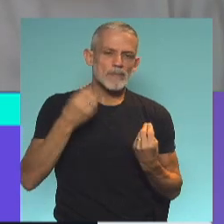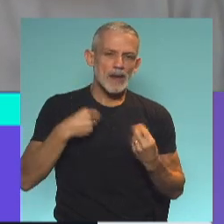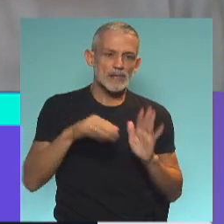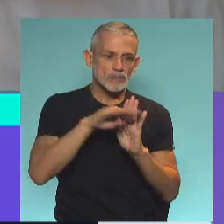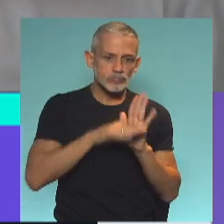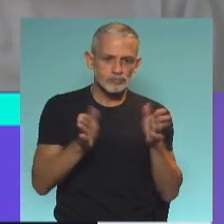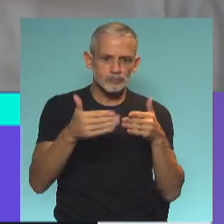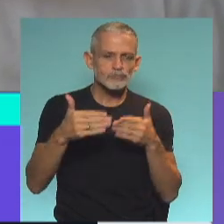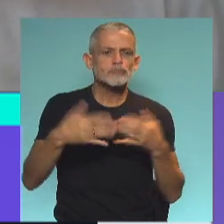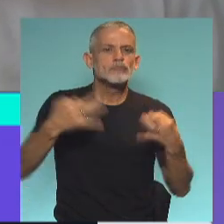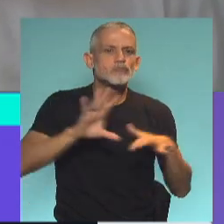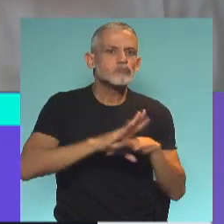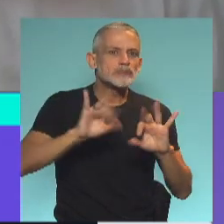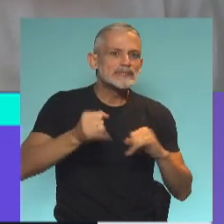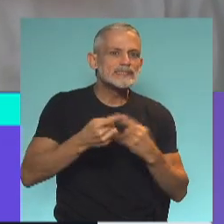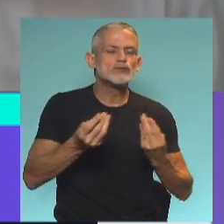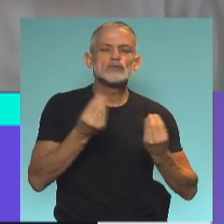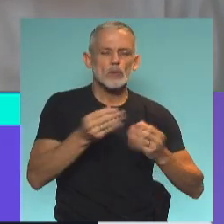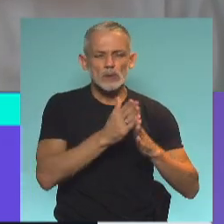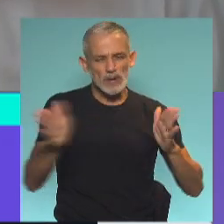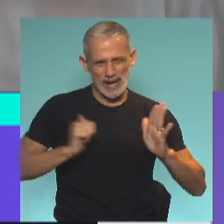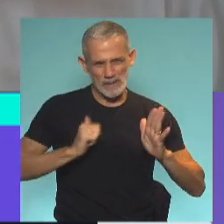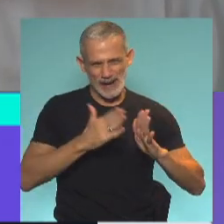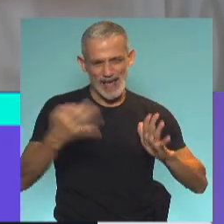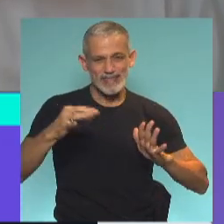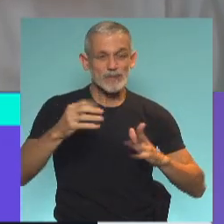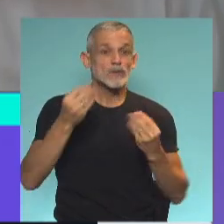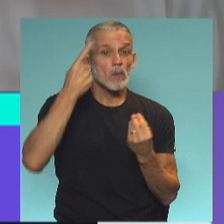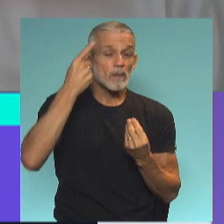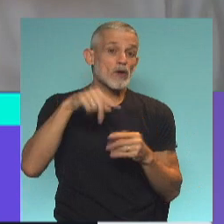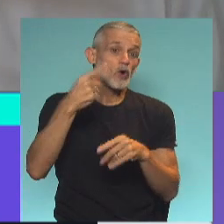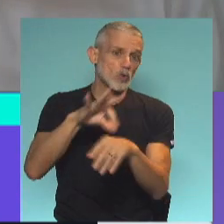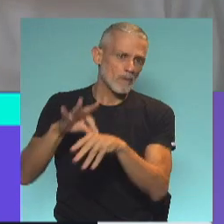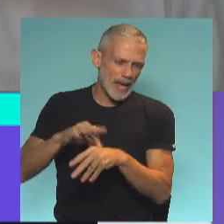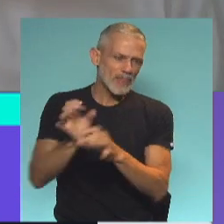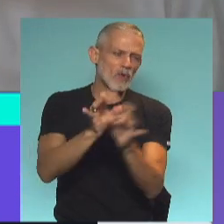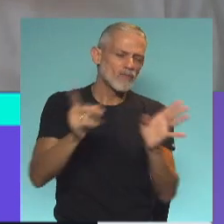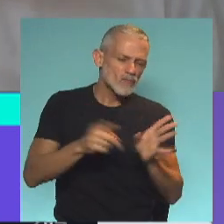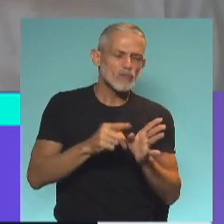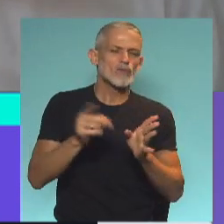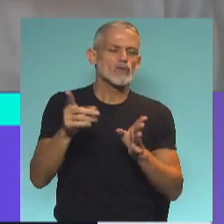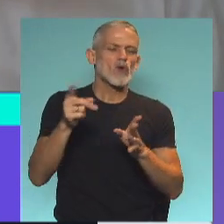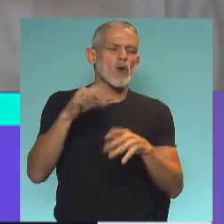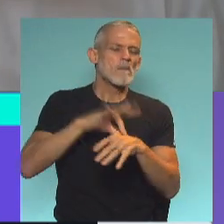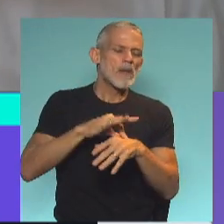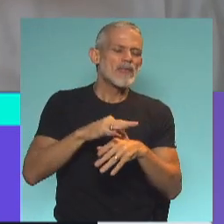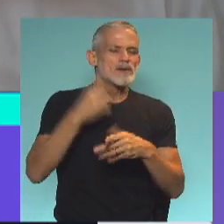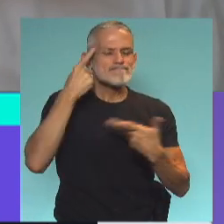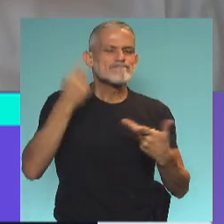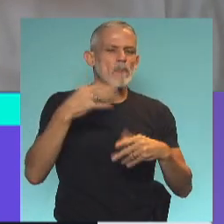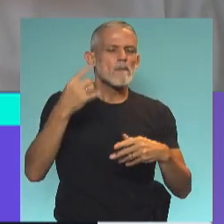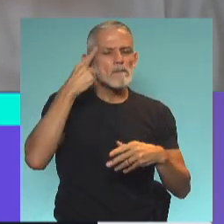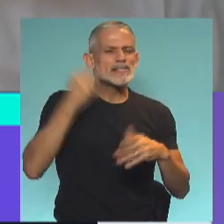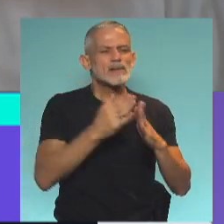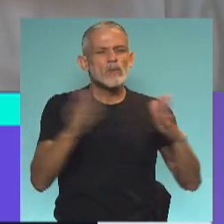restricciones realmente han sido efectivas, ¿usted considera, como otros infectólogos, como otros epidemiólogos, que es necesario extender a